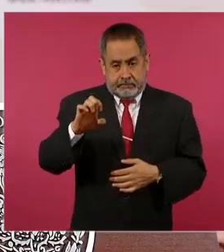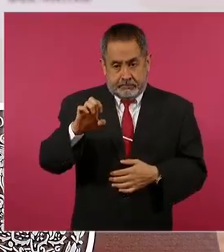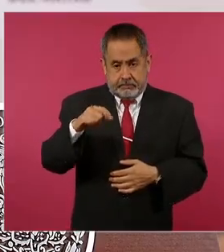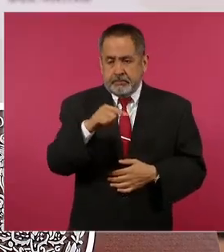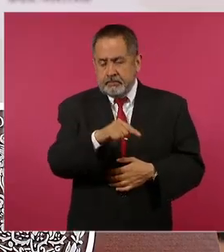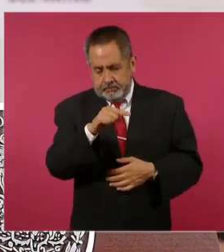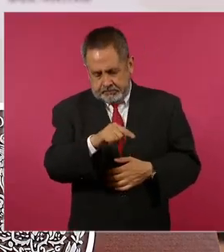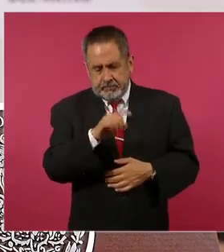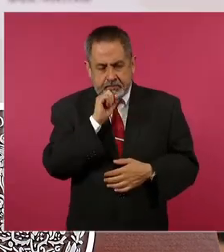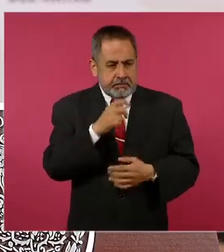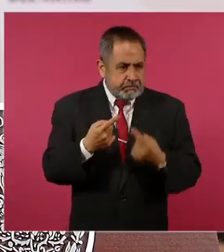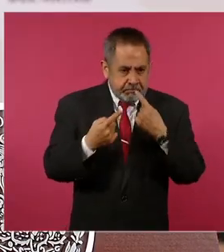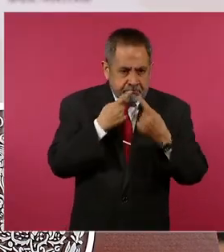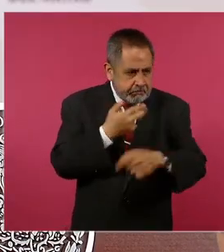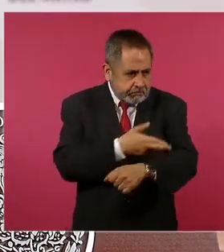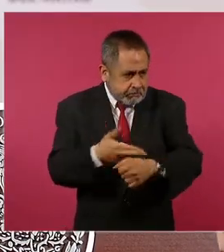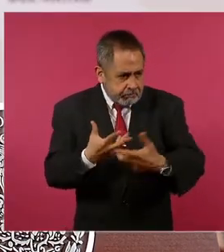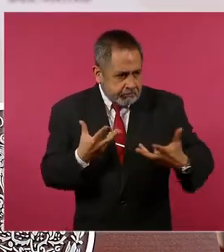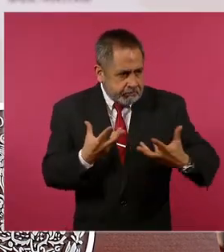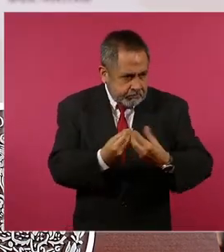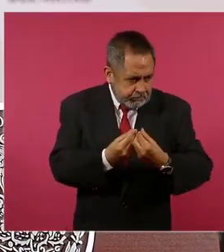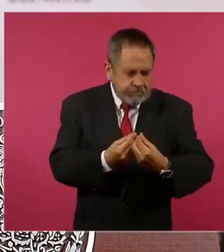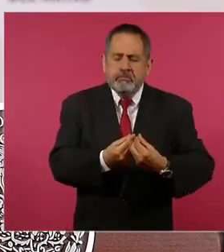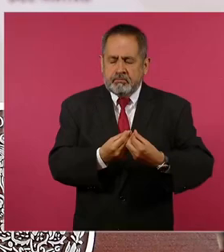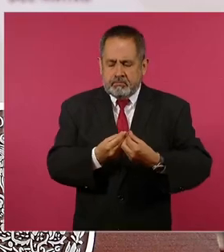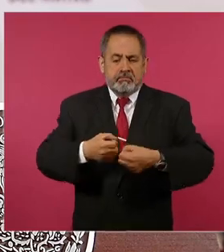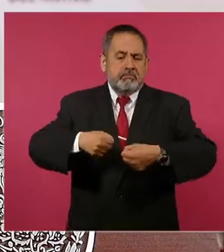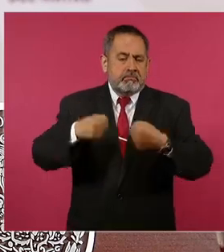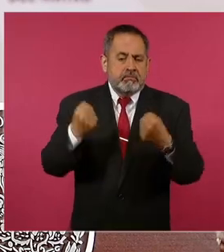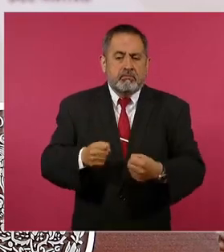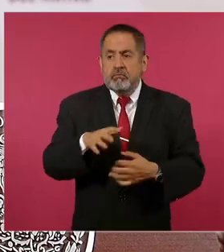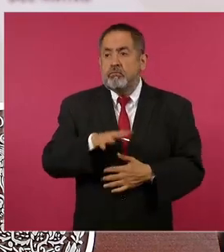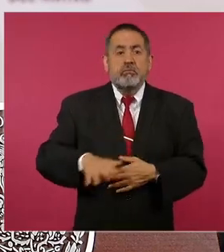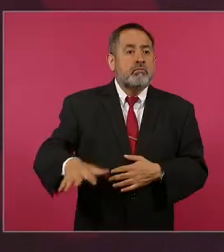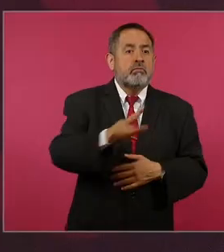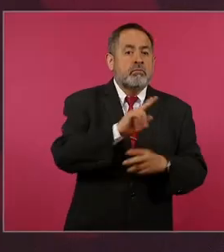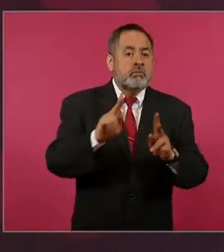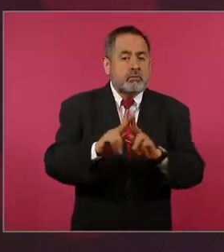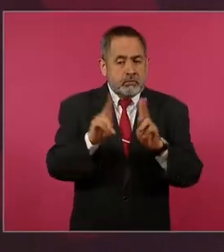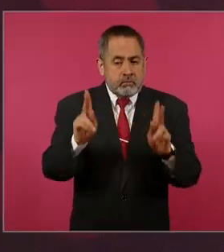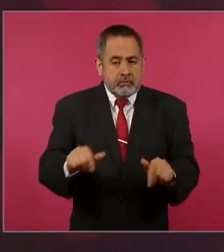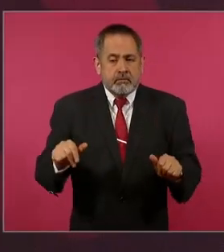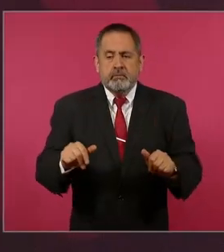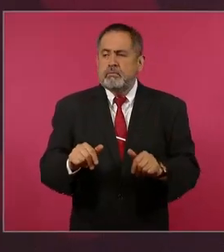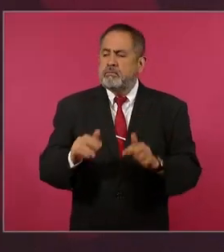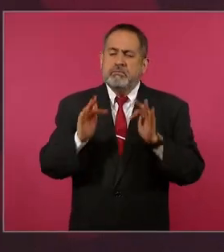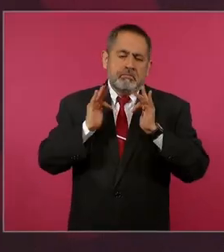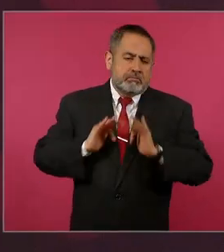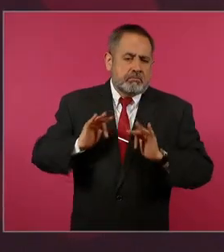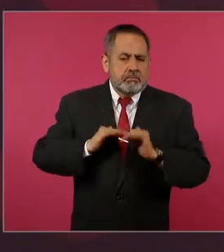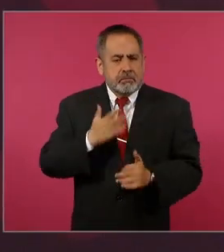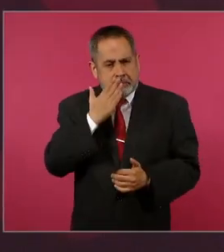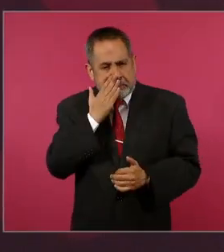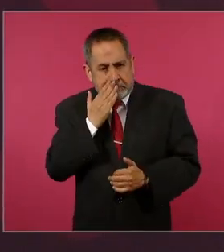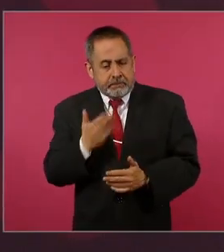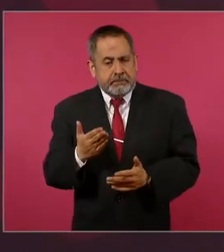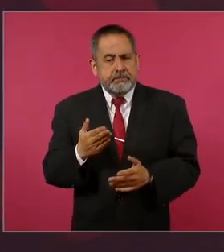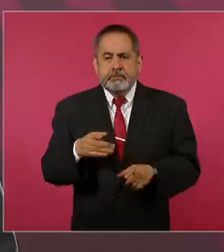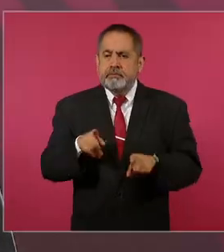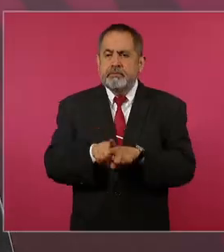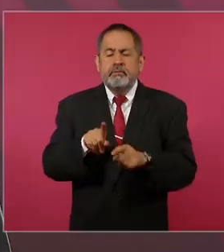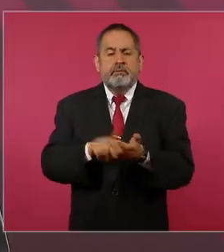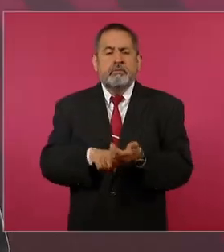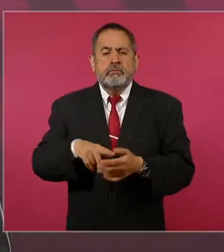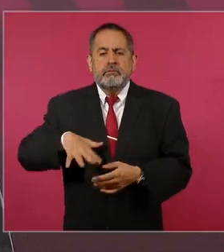para garantizar la paz, la tranquilidad y que la gente, como lo dijimos